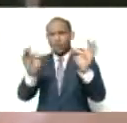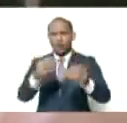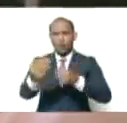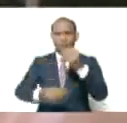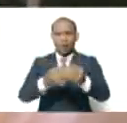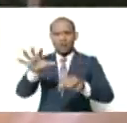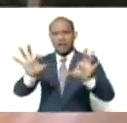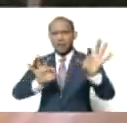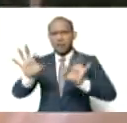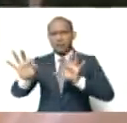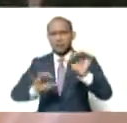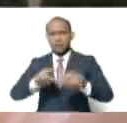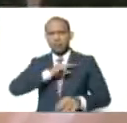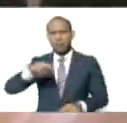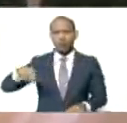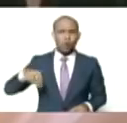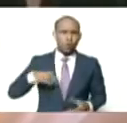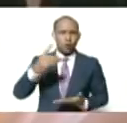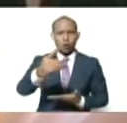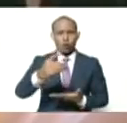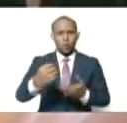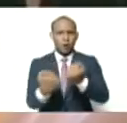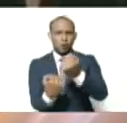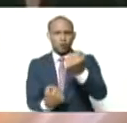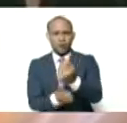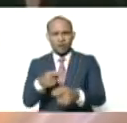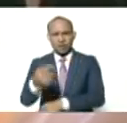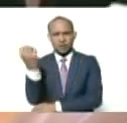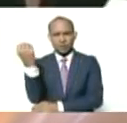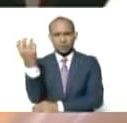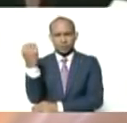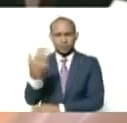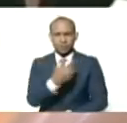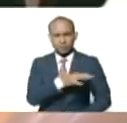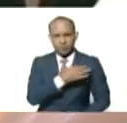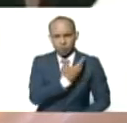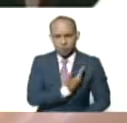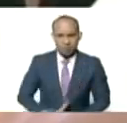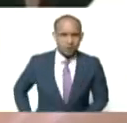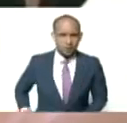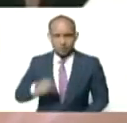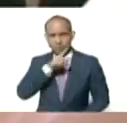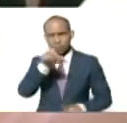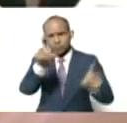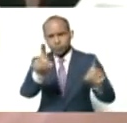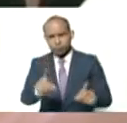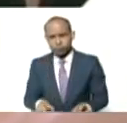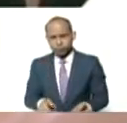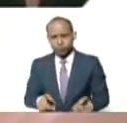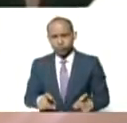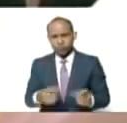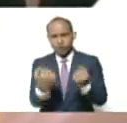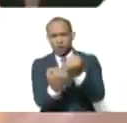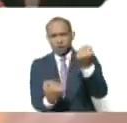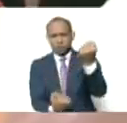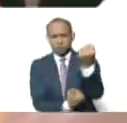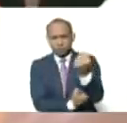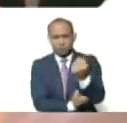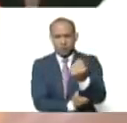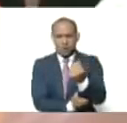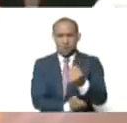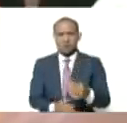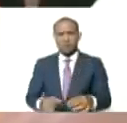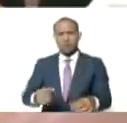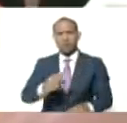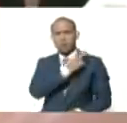en nuestro documento base de esta plenaria, presidente. Consulta a las estructuras de bases del partido, jefes